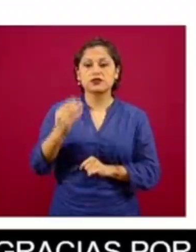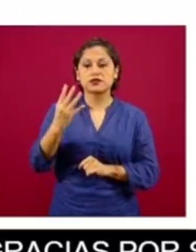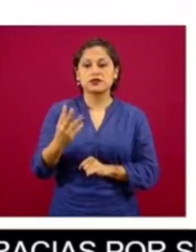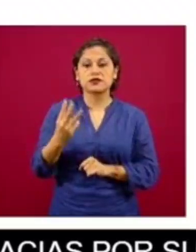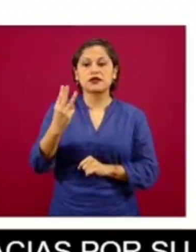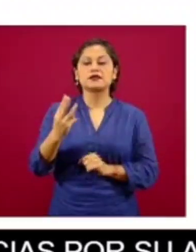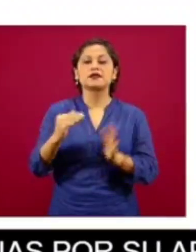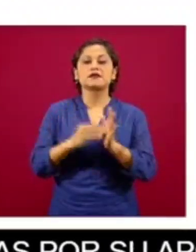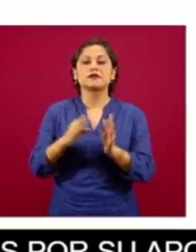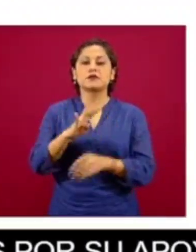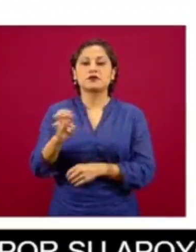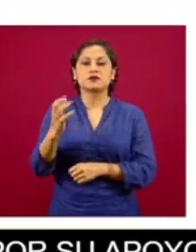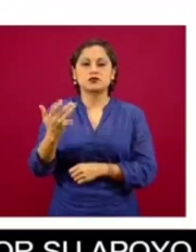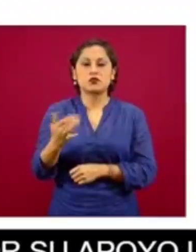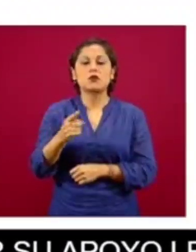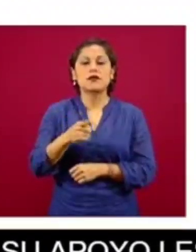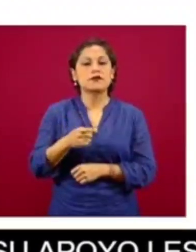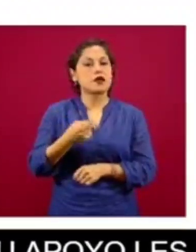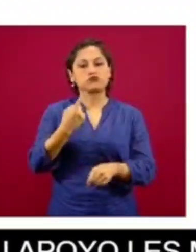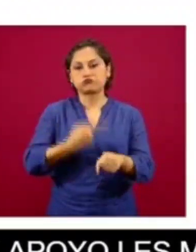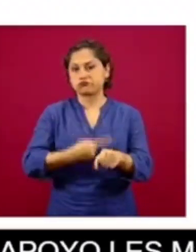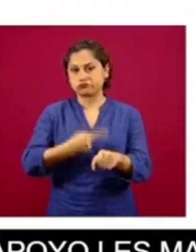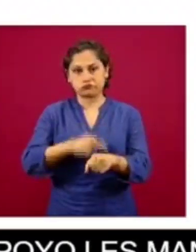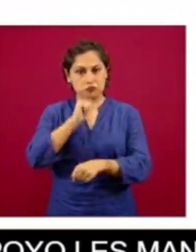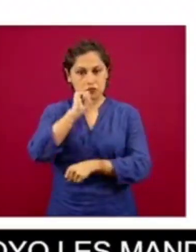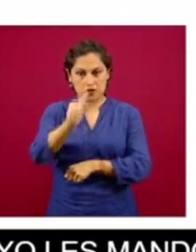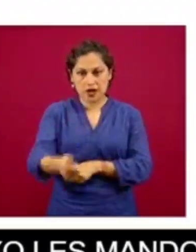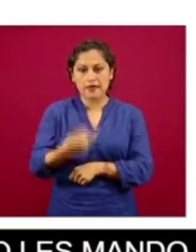283.450 han resultado negativas a la prueba, pero